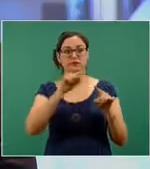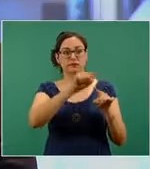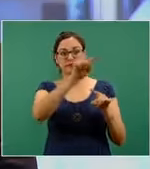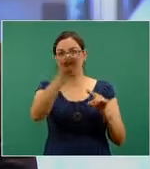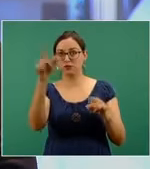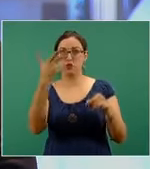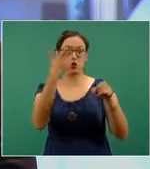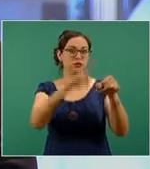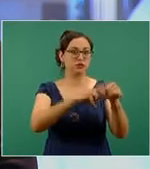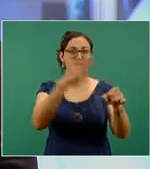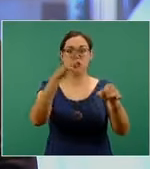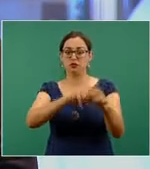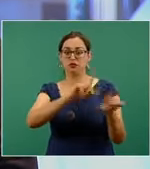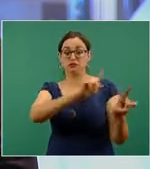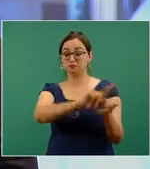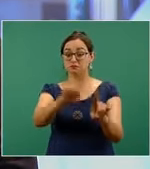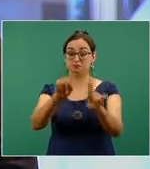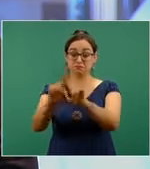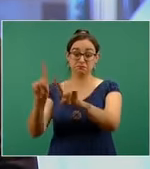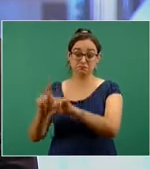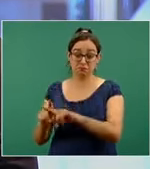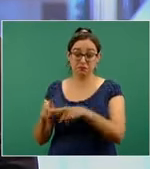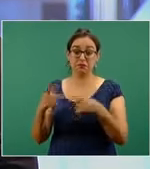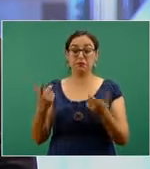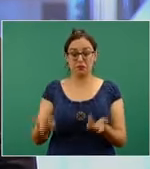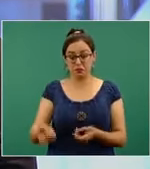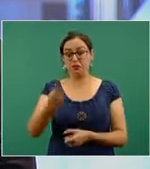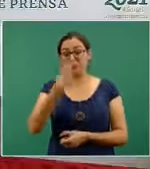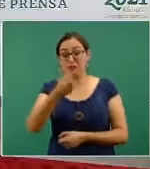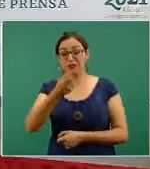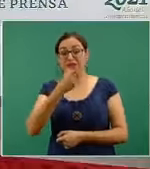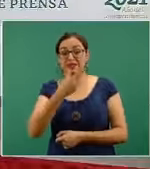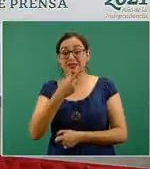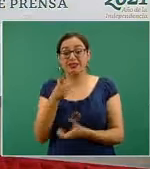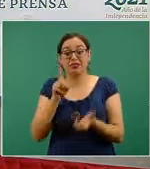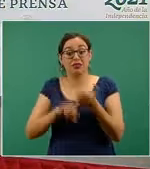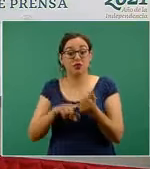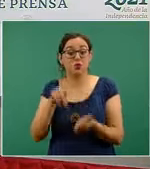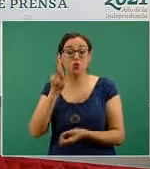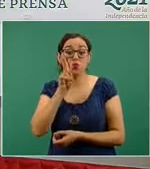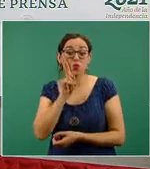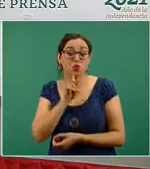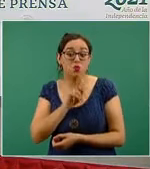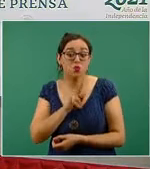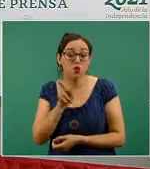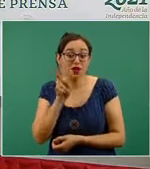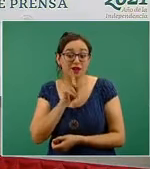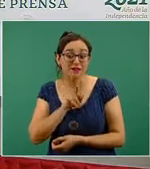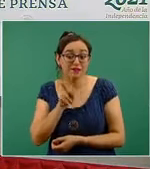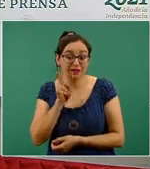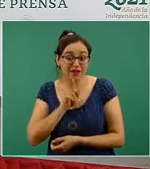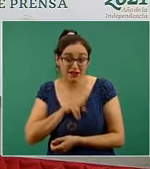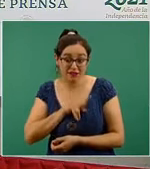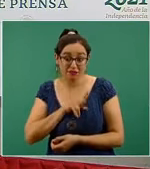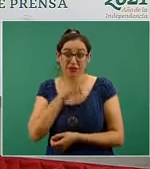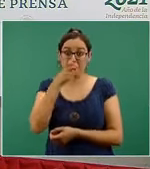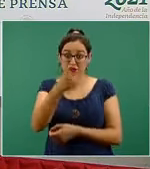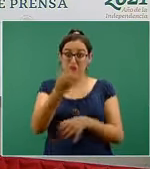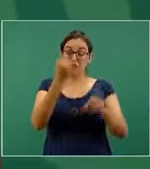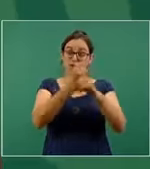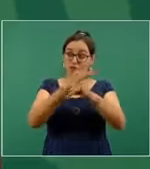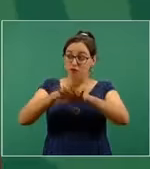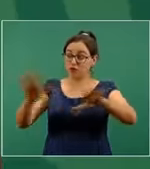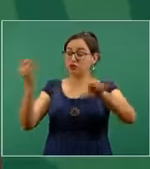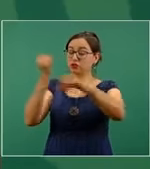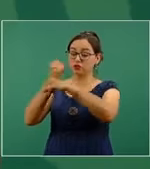en diferentes instituciones, todavía puedan continuar y que en su momento obviamente puedan aportar información, pero no llegan al punto